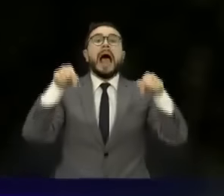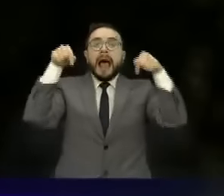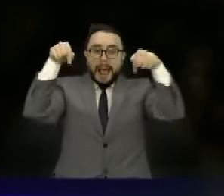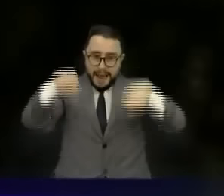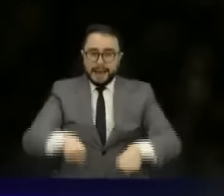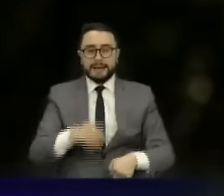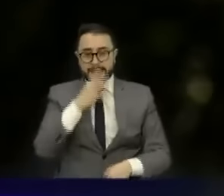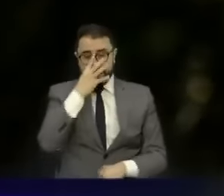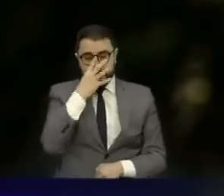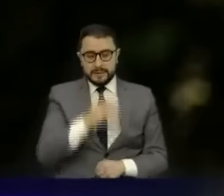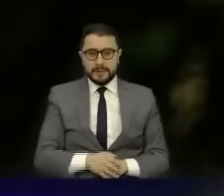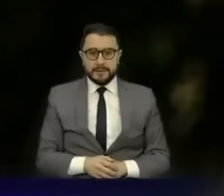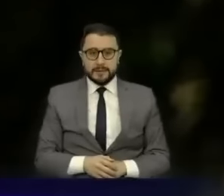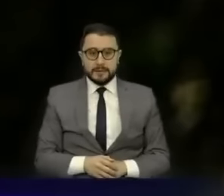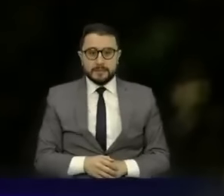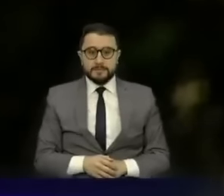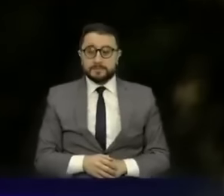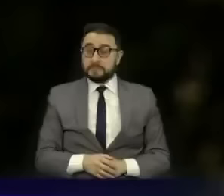Hoy lo hemos cumplido.